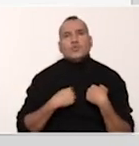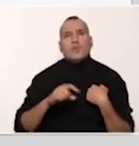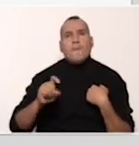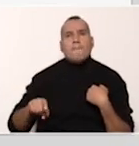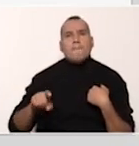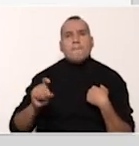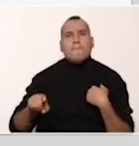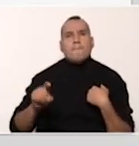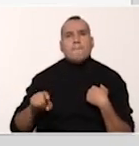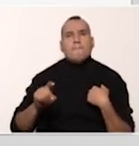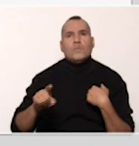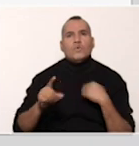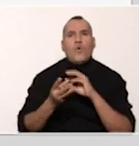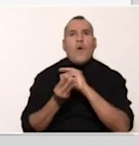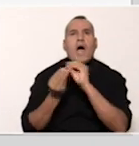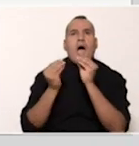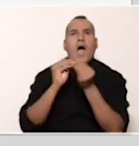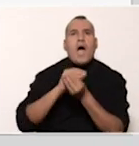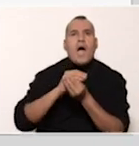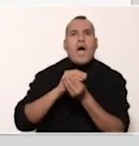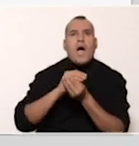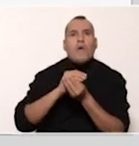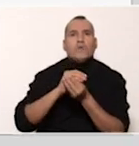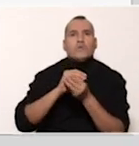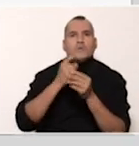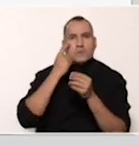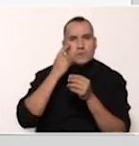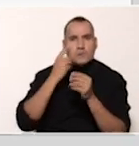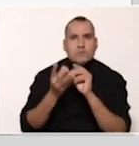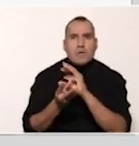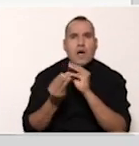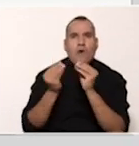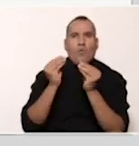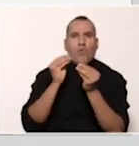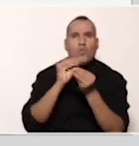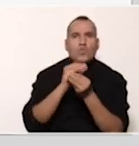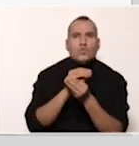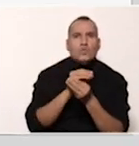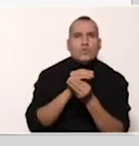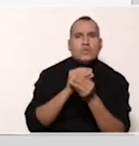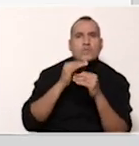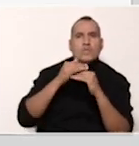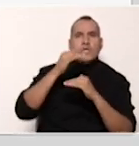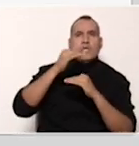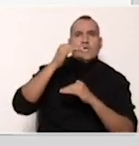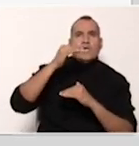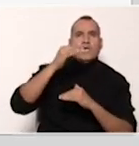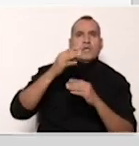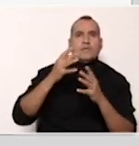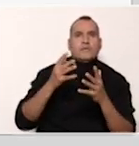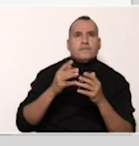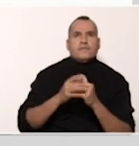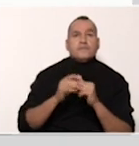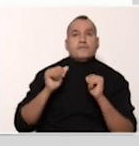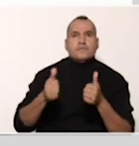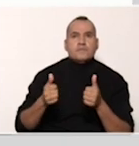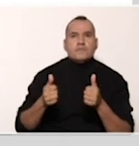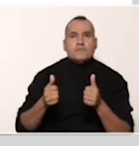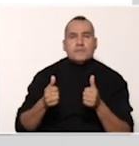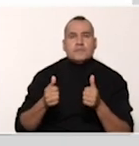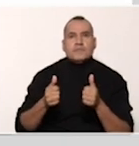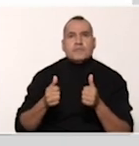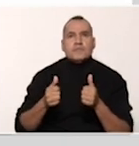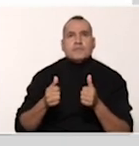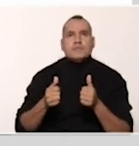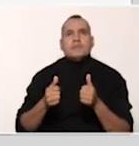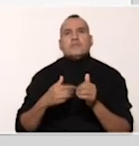botón de reajuste de mi página, fíjense cómo él va ajustando el texto al ancho de la página. Aquí comienzan a aparecer lo